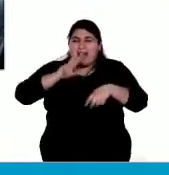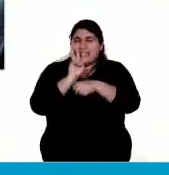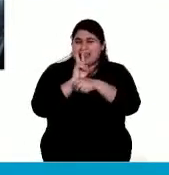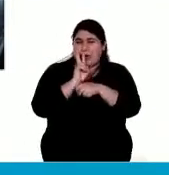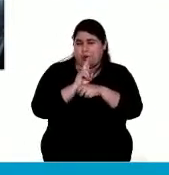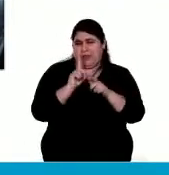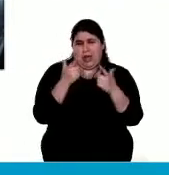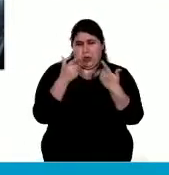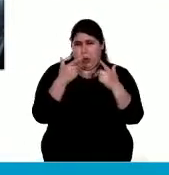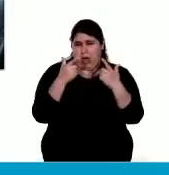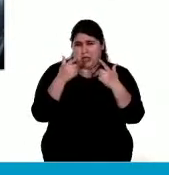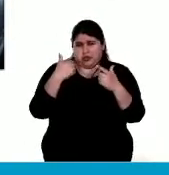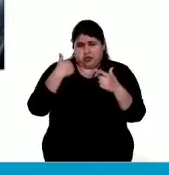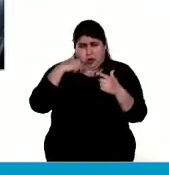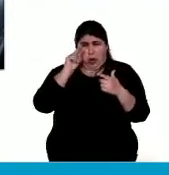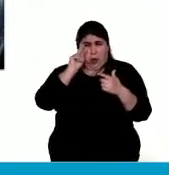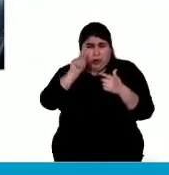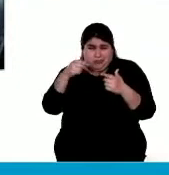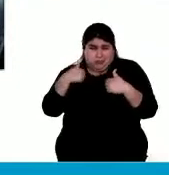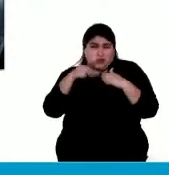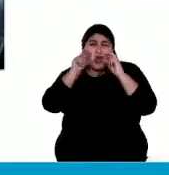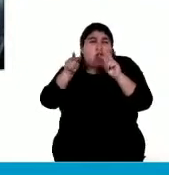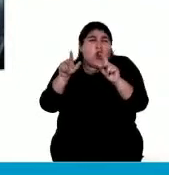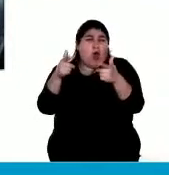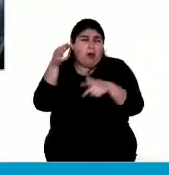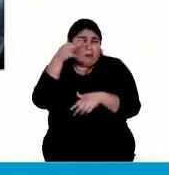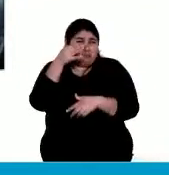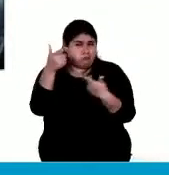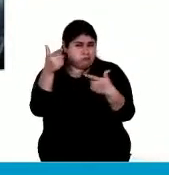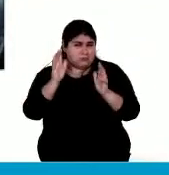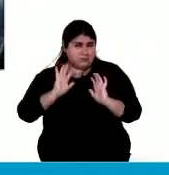cosa. Yo no lo veo. Entonces no me parece